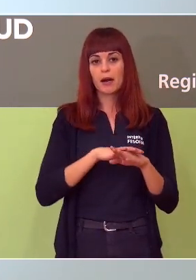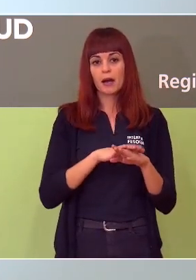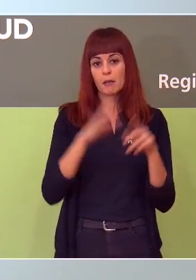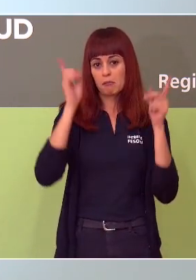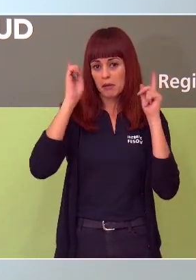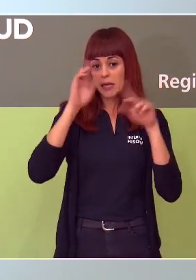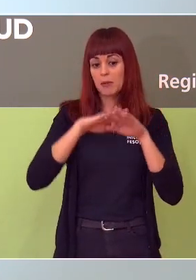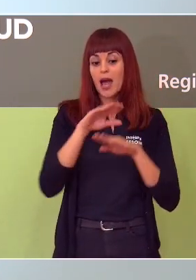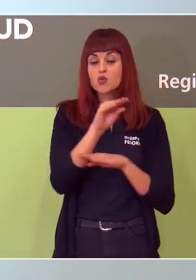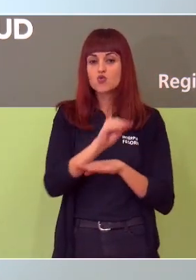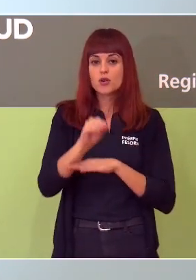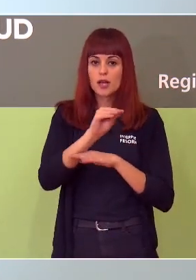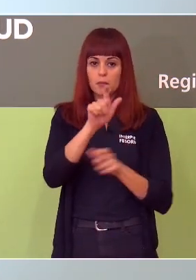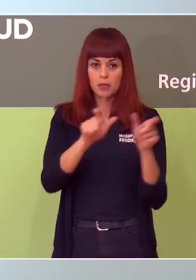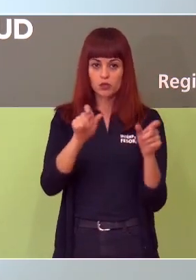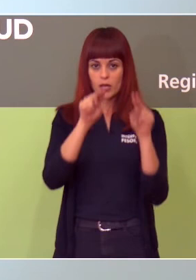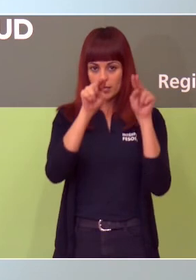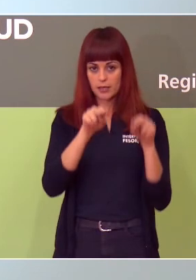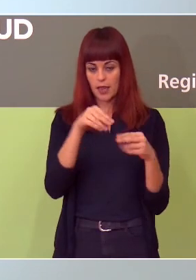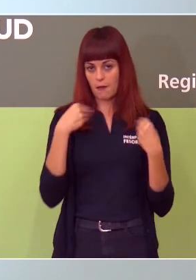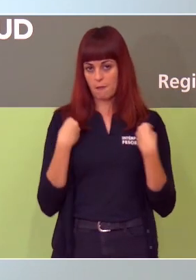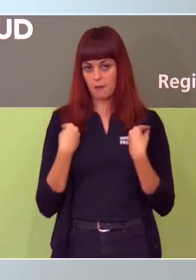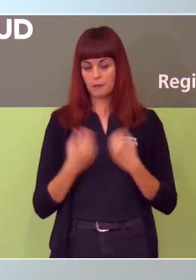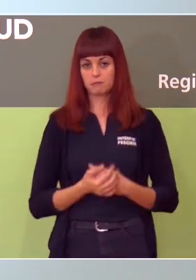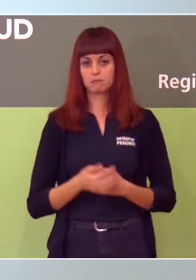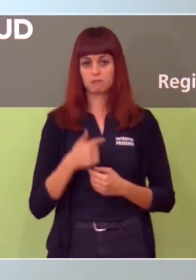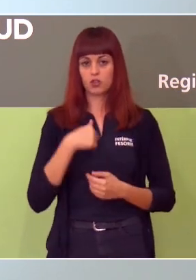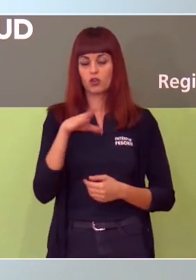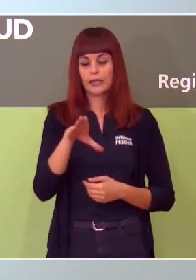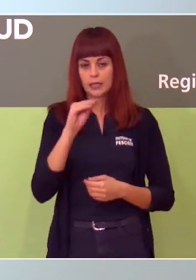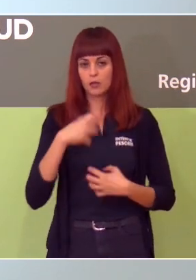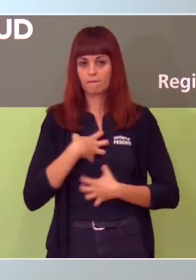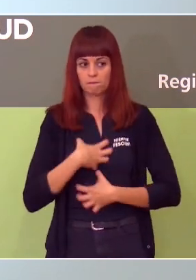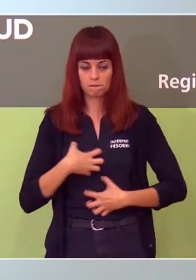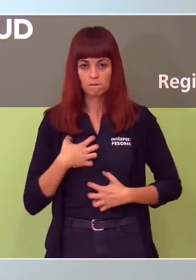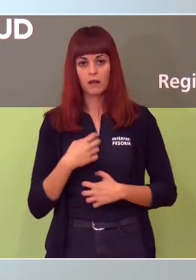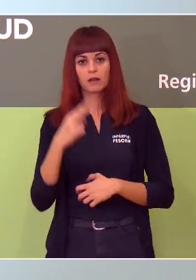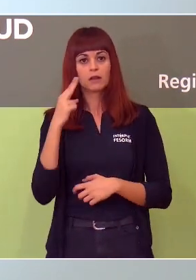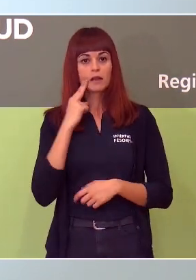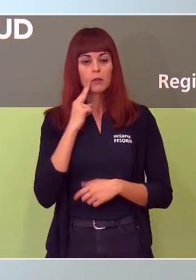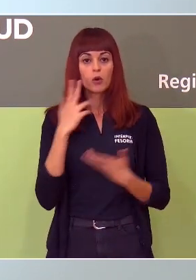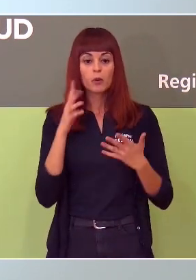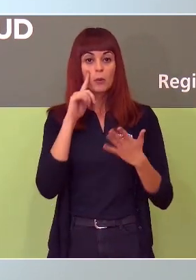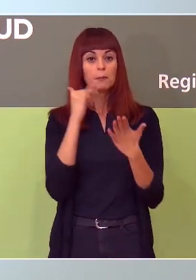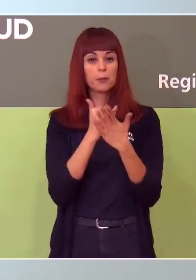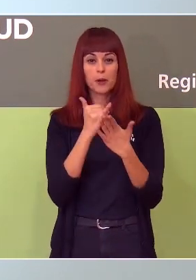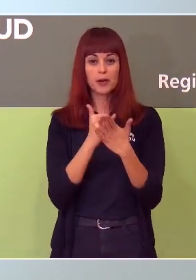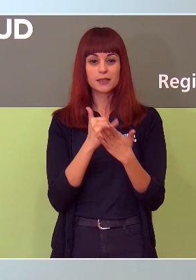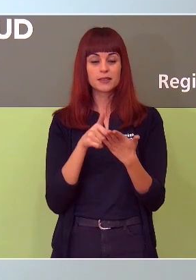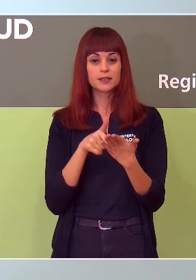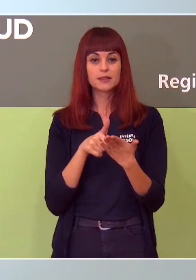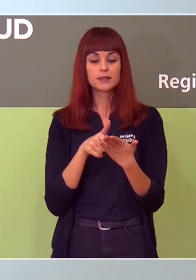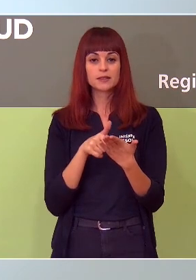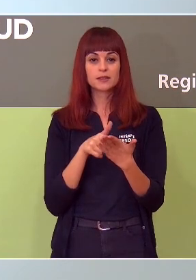de cuidado para los residentes. Entiendo que haya angustia, entiendo que haya temor. Lo que ocurre es que estos test en principio no